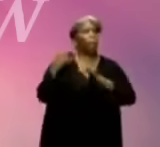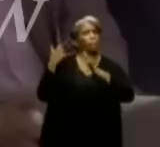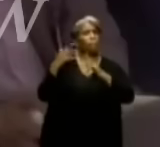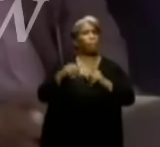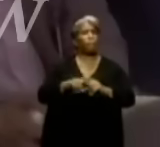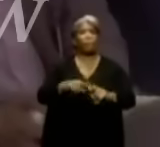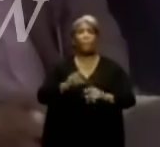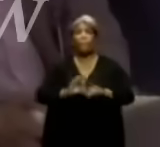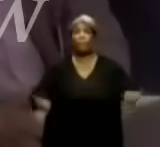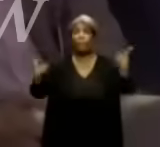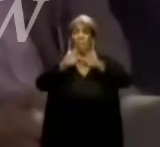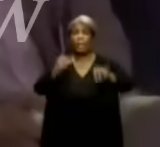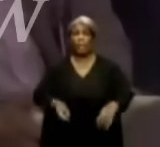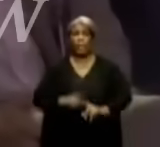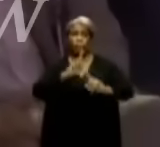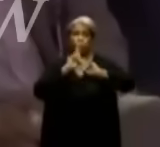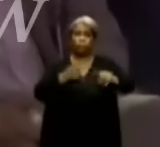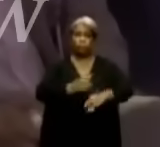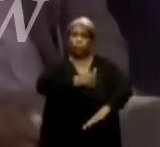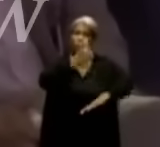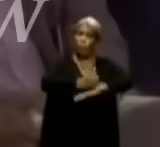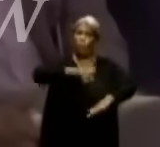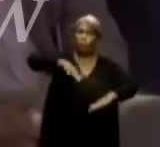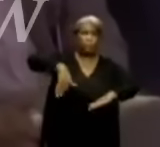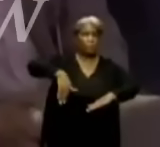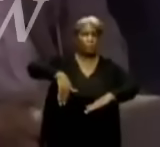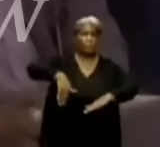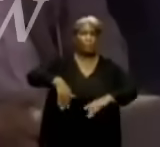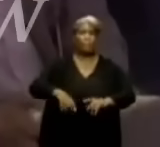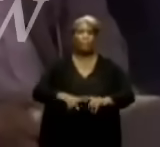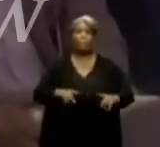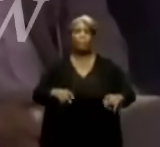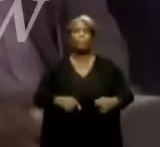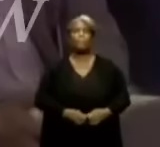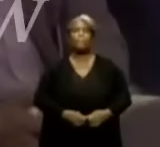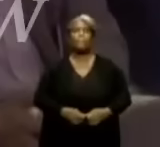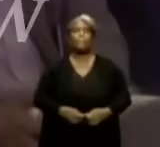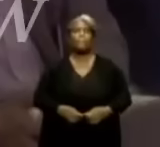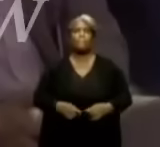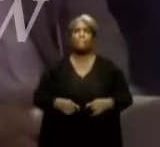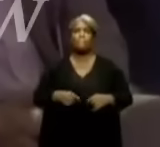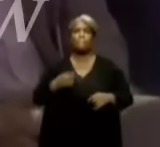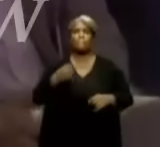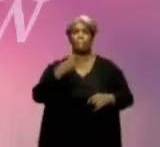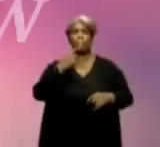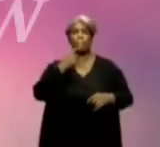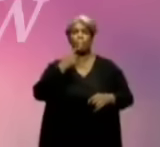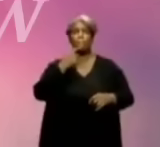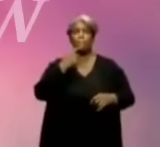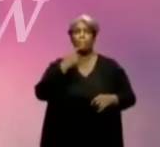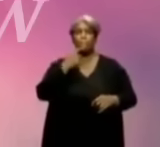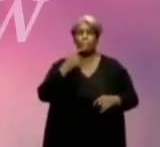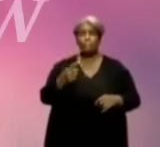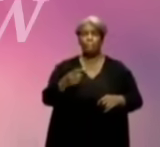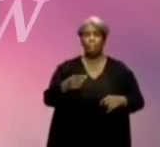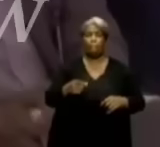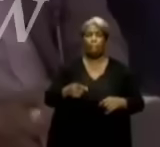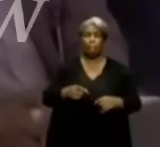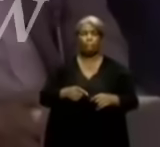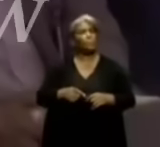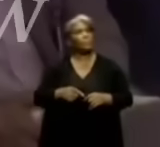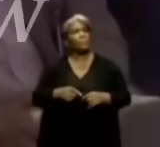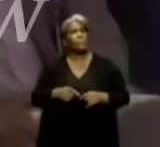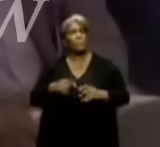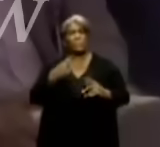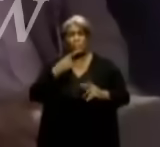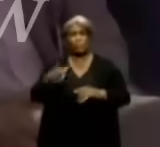resolución, sino que está en discusión. Todavía eso va a caer en su despacho en algún momento, sin embargo. No, eso tiene su propia... Bueno, pero usted lo